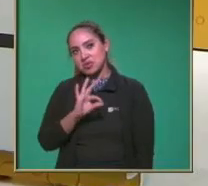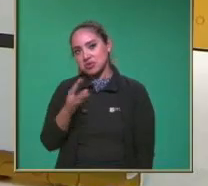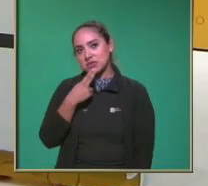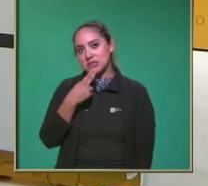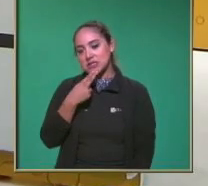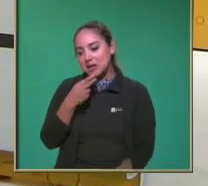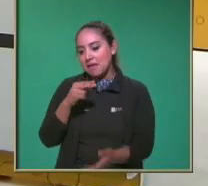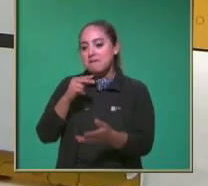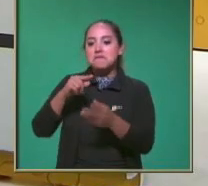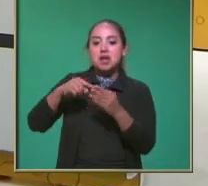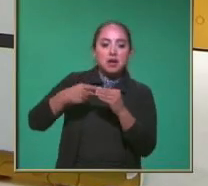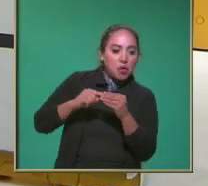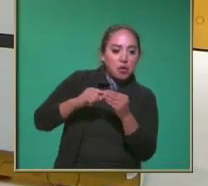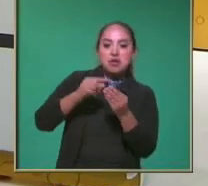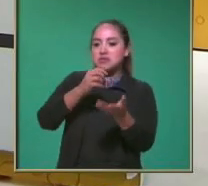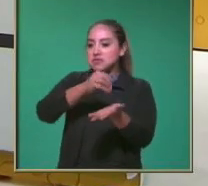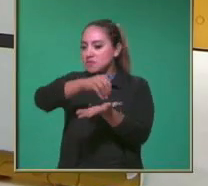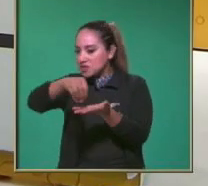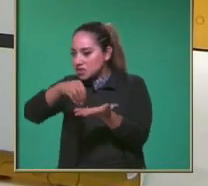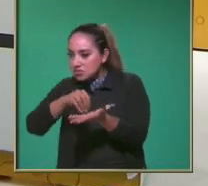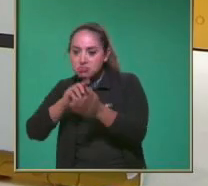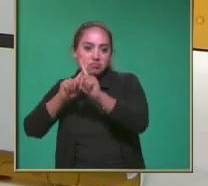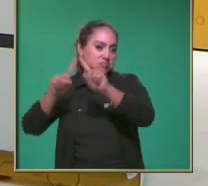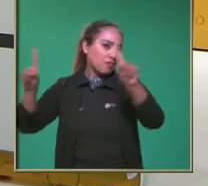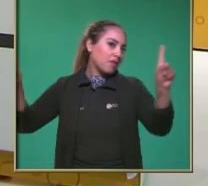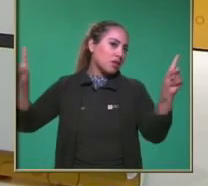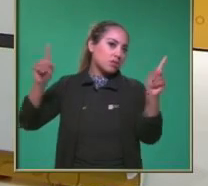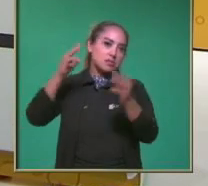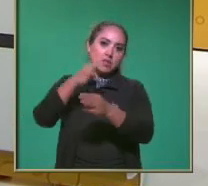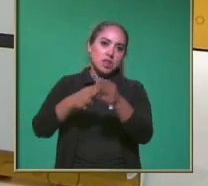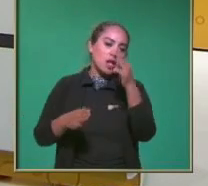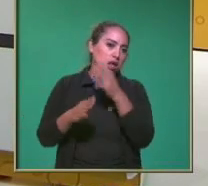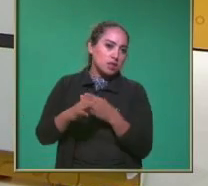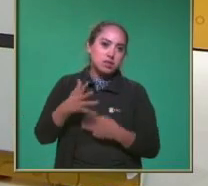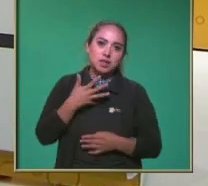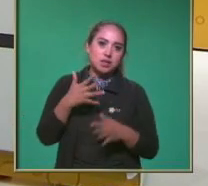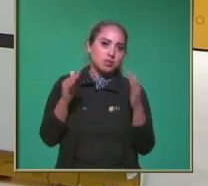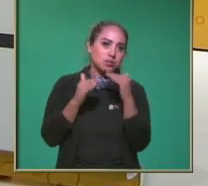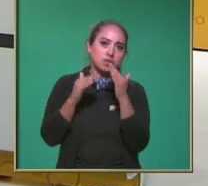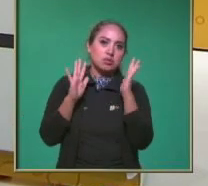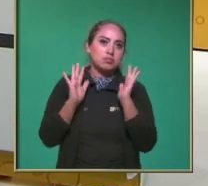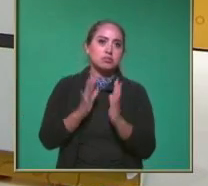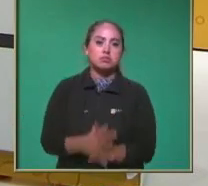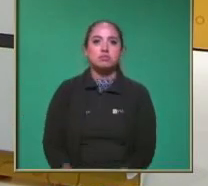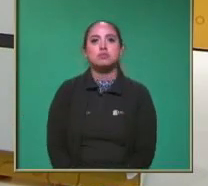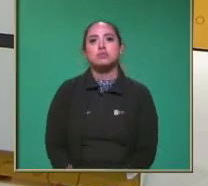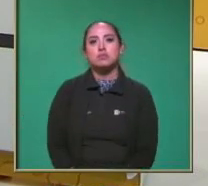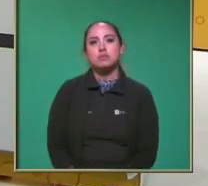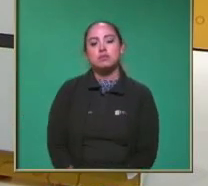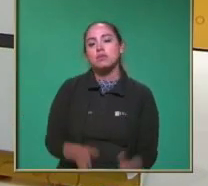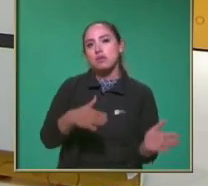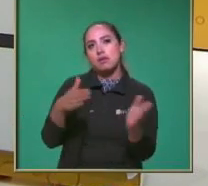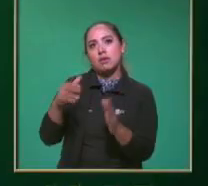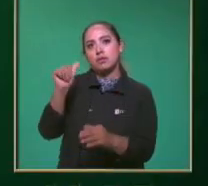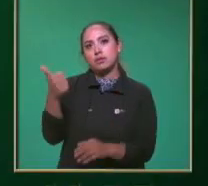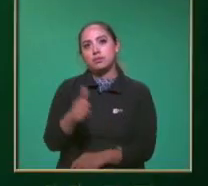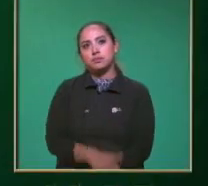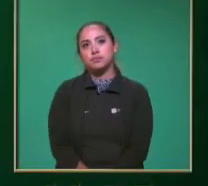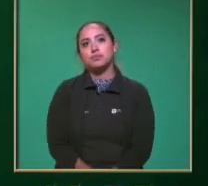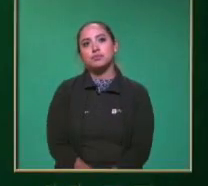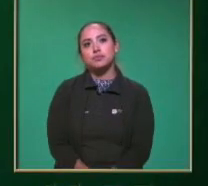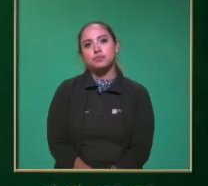o fichas o cualquier pieza o objeto que tengan en casa con colecciones. Así es, vamos a pasar a la siguiente